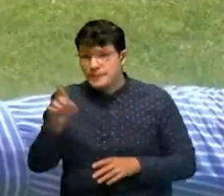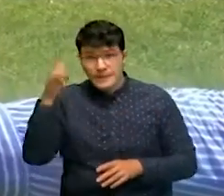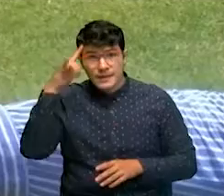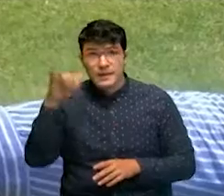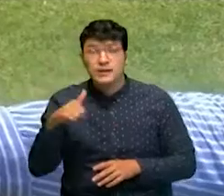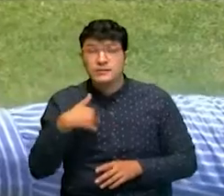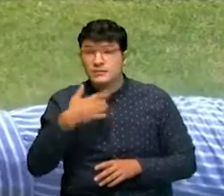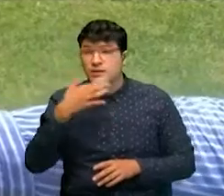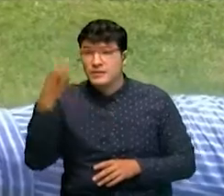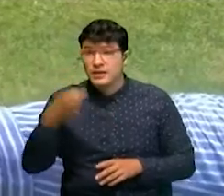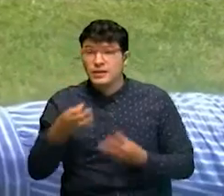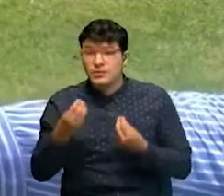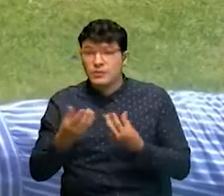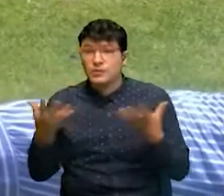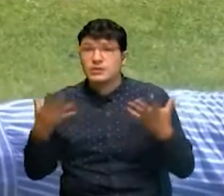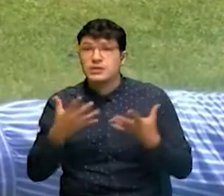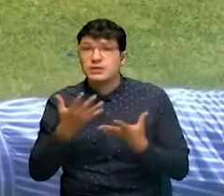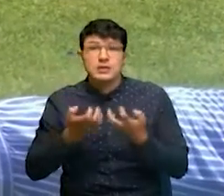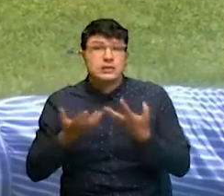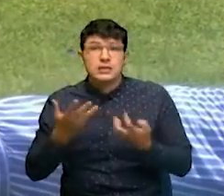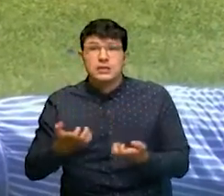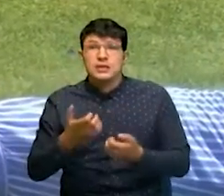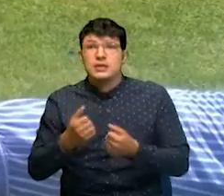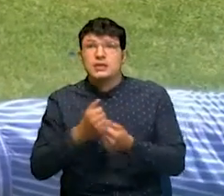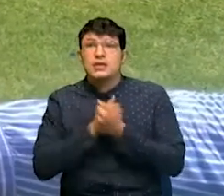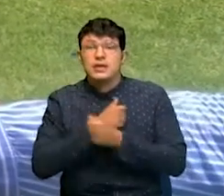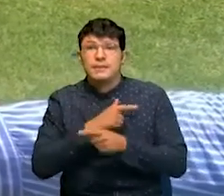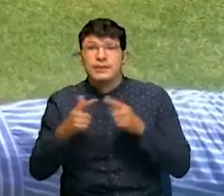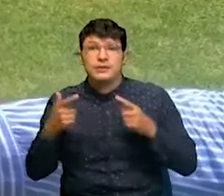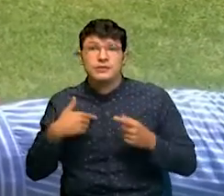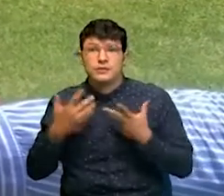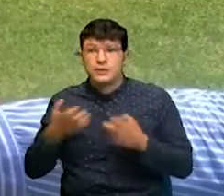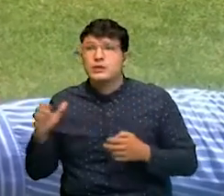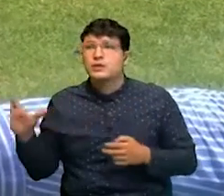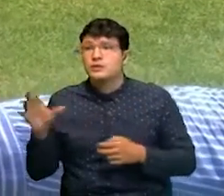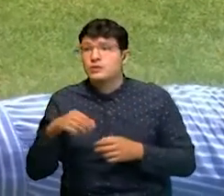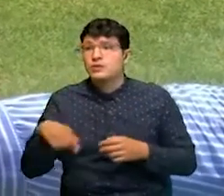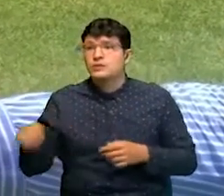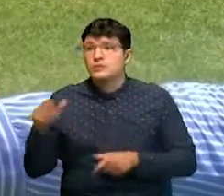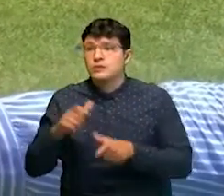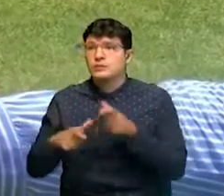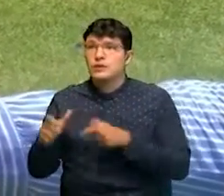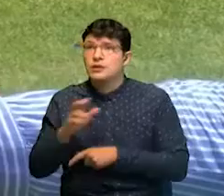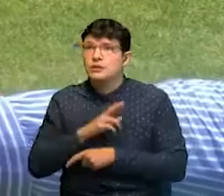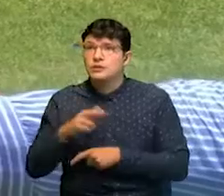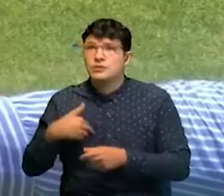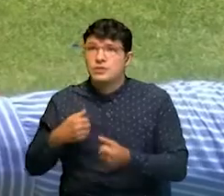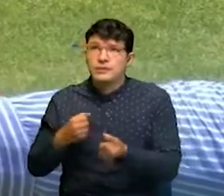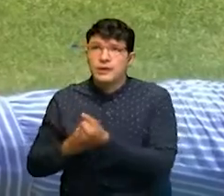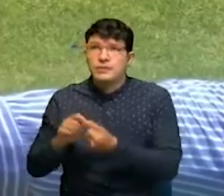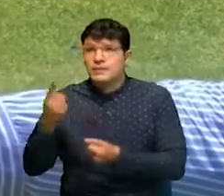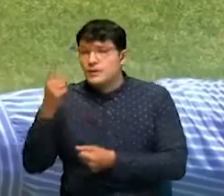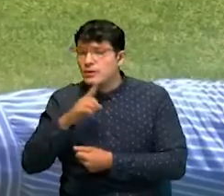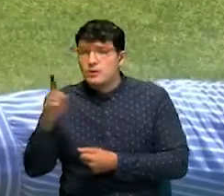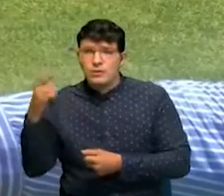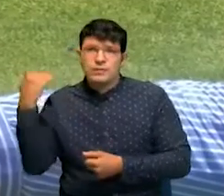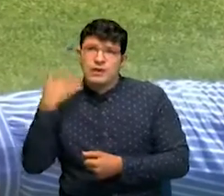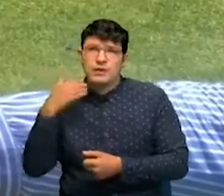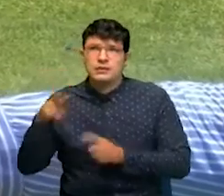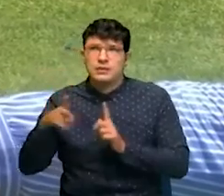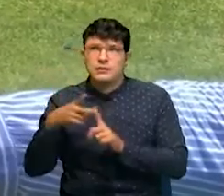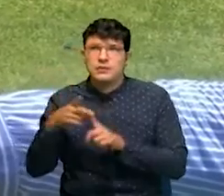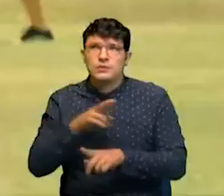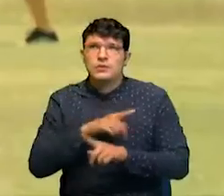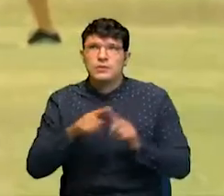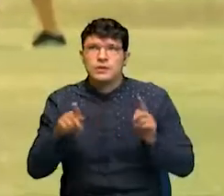ganas, aunque no se me dio en el primero, pero con el ánimo de todas las muchachas, vamos, y el primero no fue, creo que fue el segundo, y